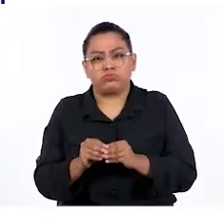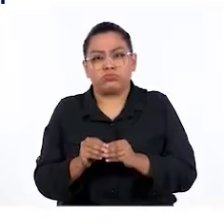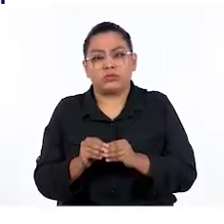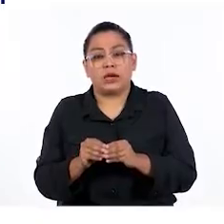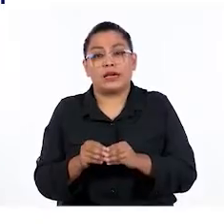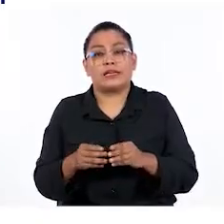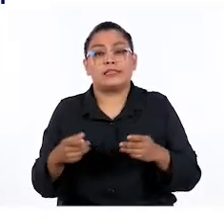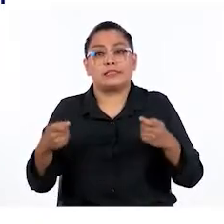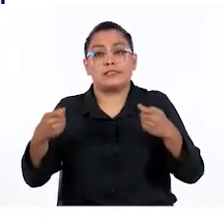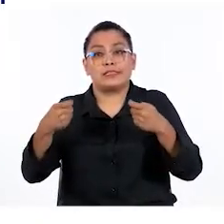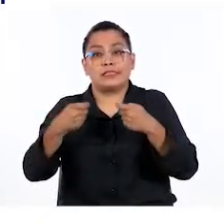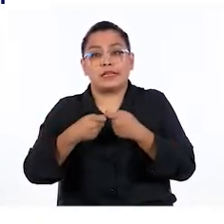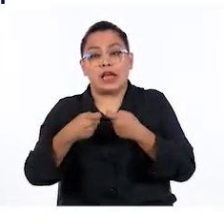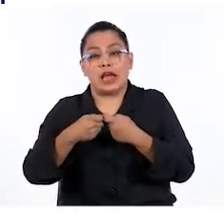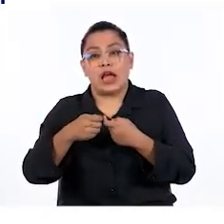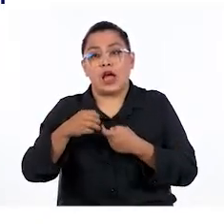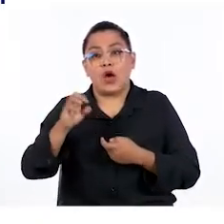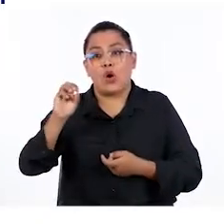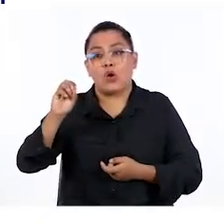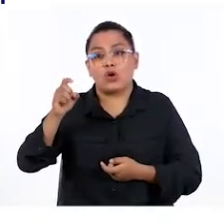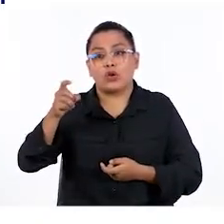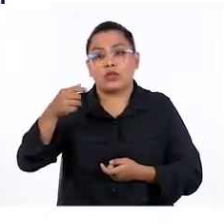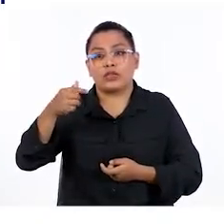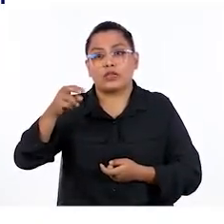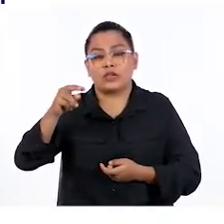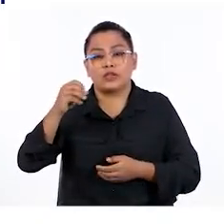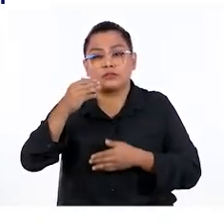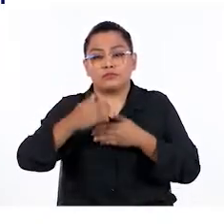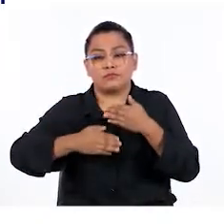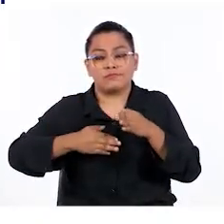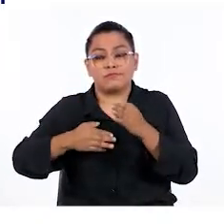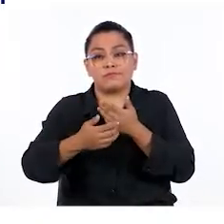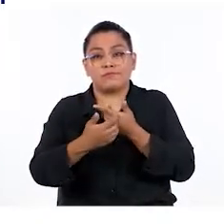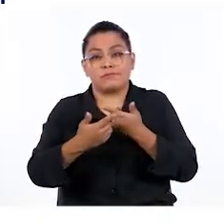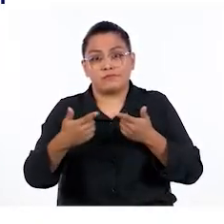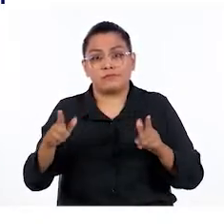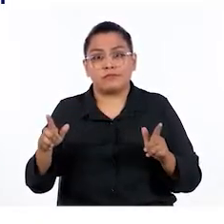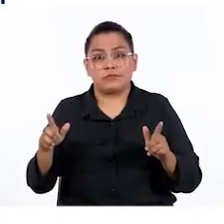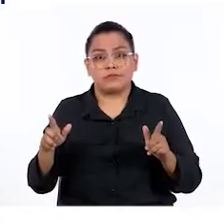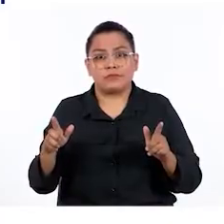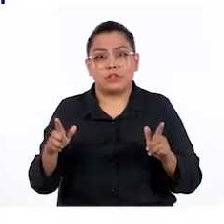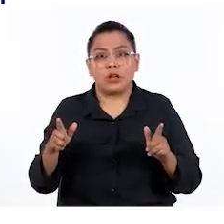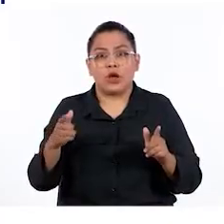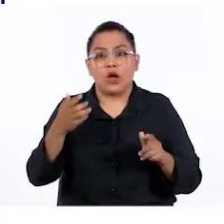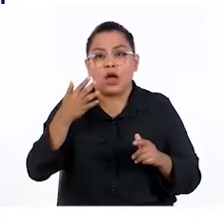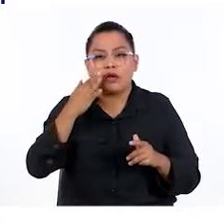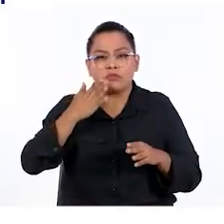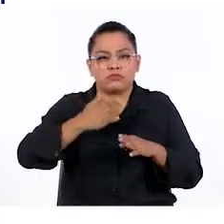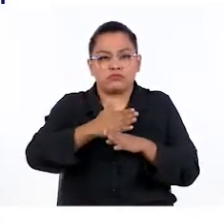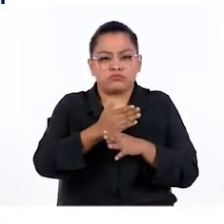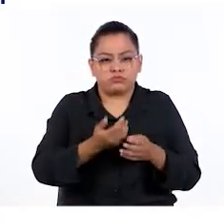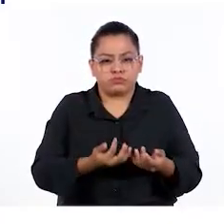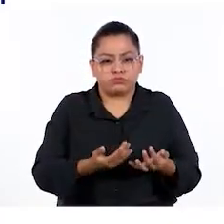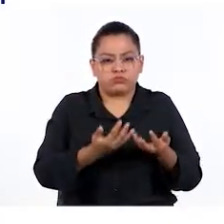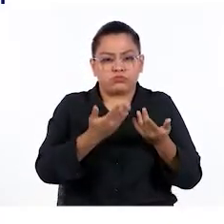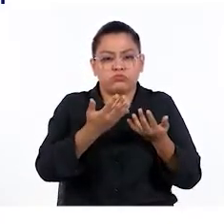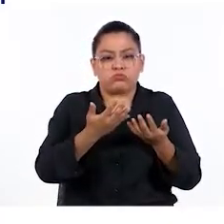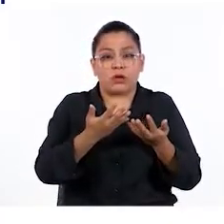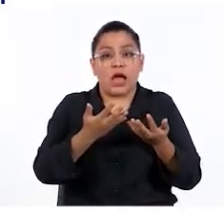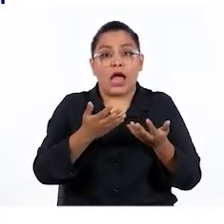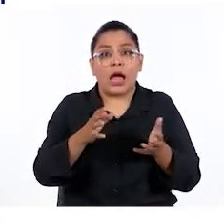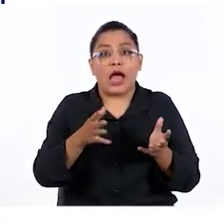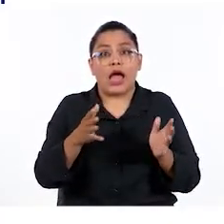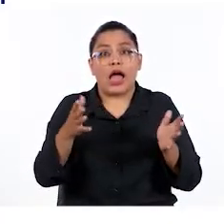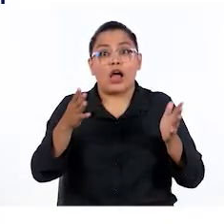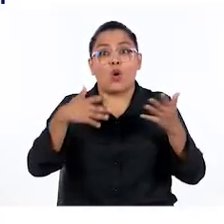con el oxígeno y en el proceso liberamos humo. ¿Y qué contiene el humo? Pues el humo contiene CO2, es